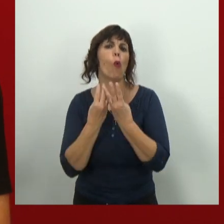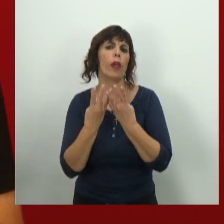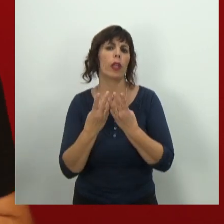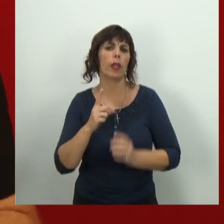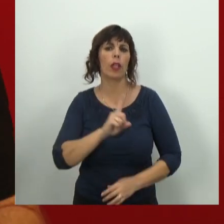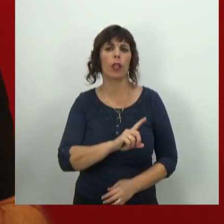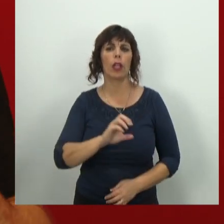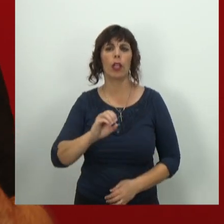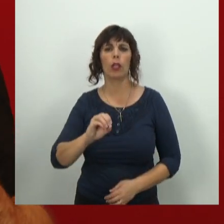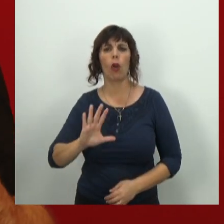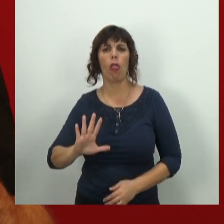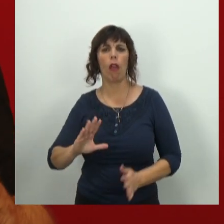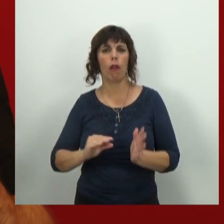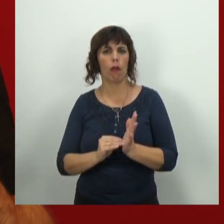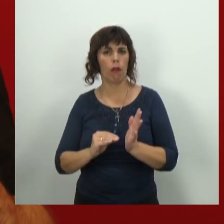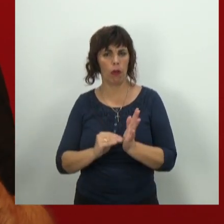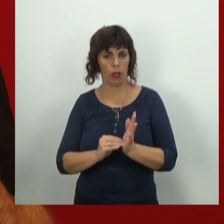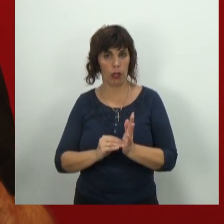¿Y qué significa eso?